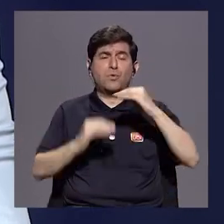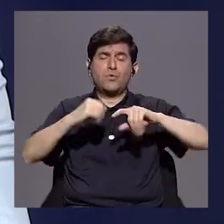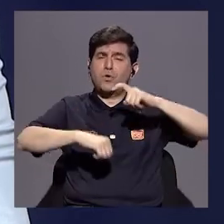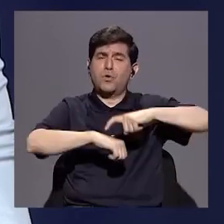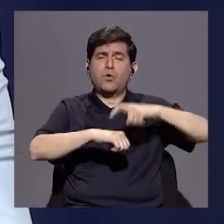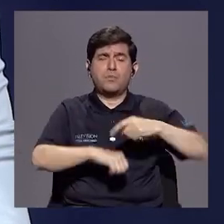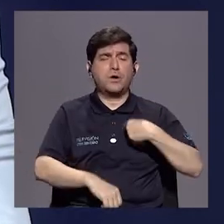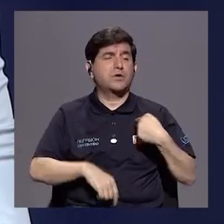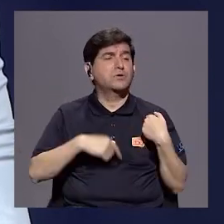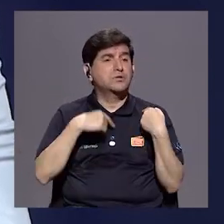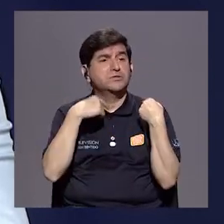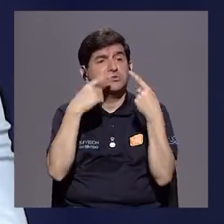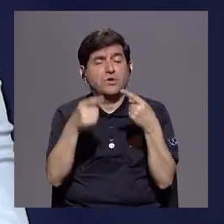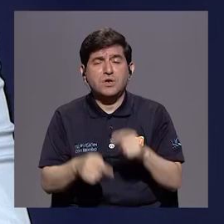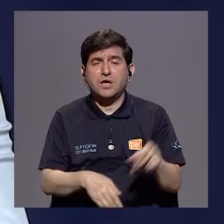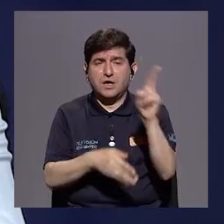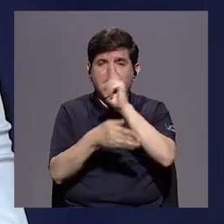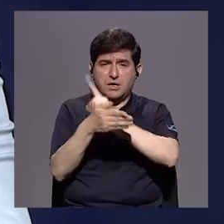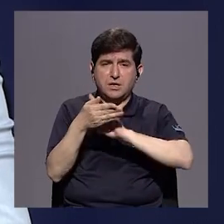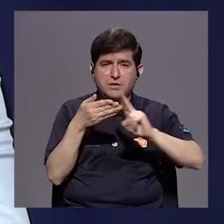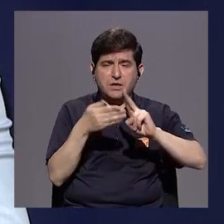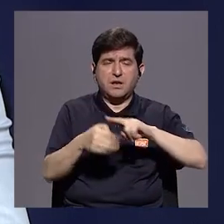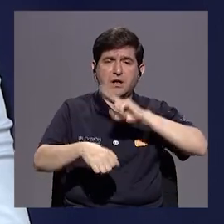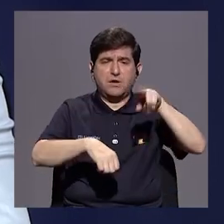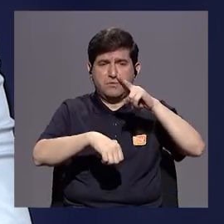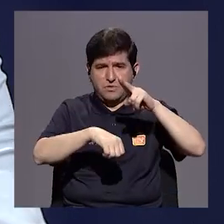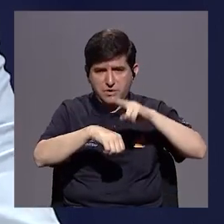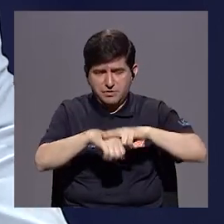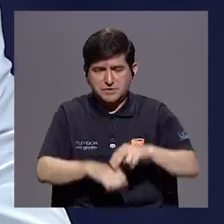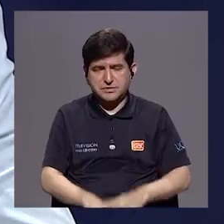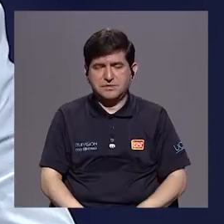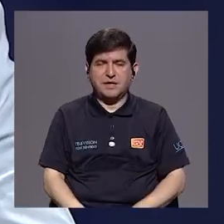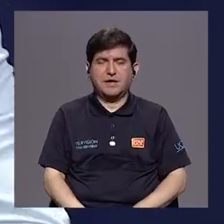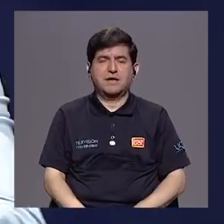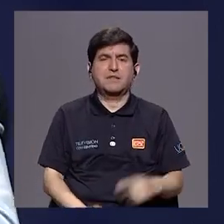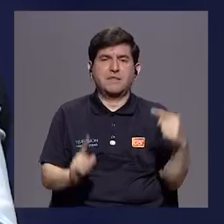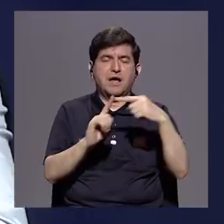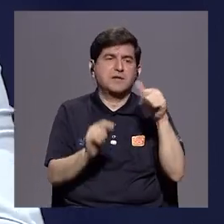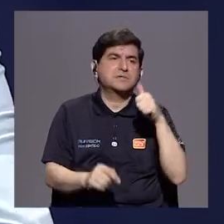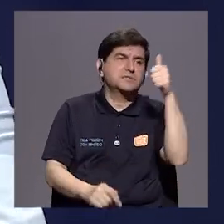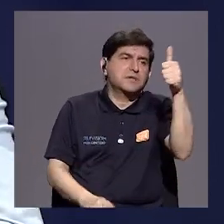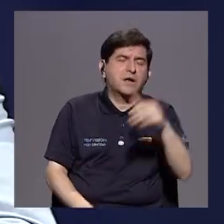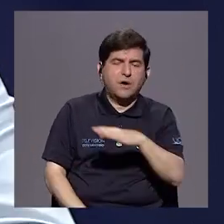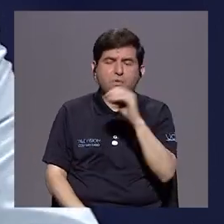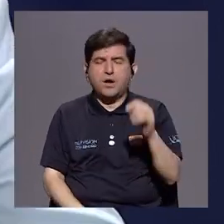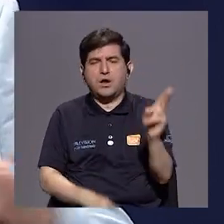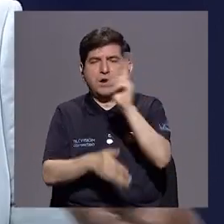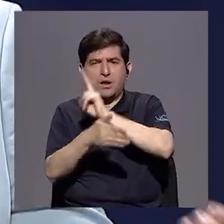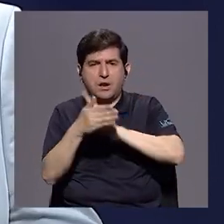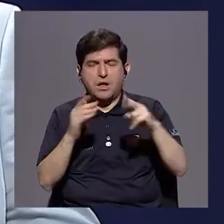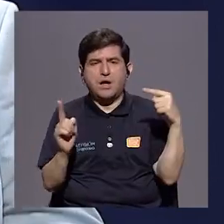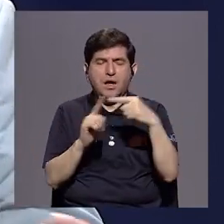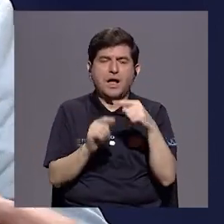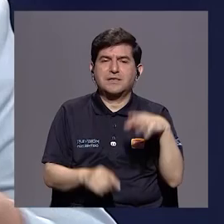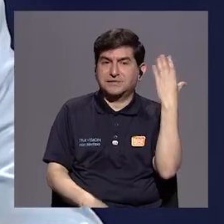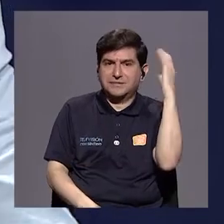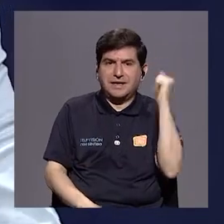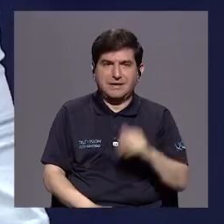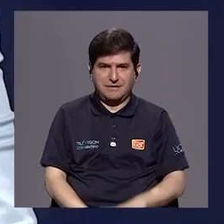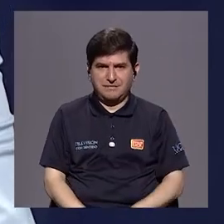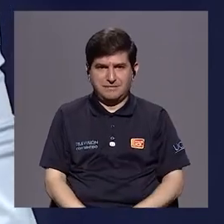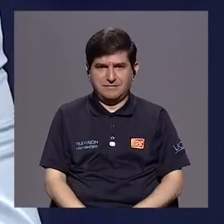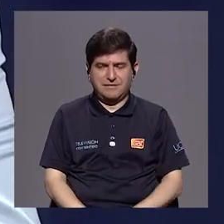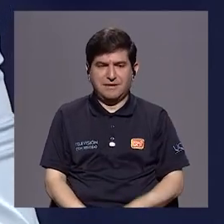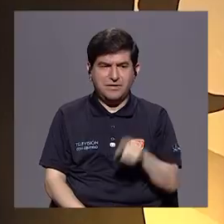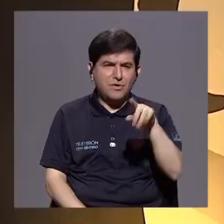menos tiempo en moverme por ejemplo de la universidad a heredia o de la universidad de alajuela o de la universidad a cartago digamos